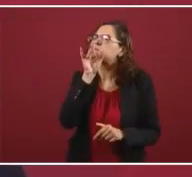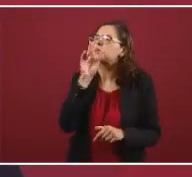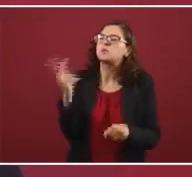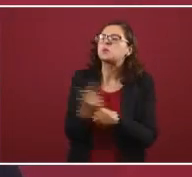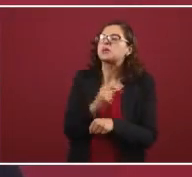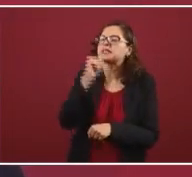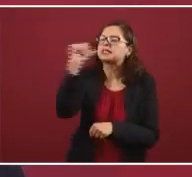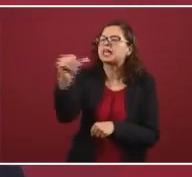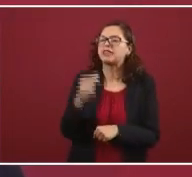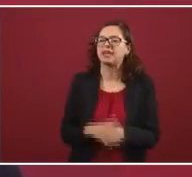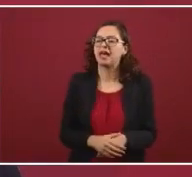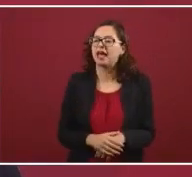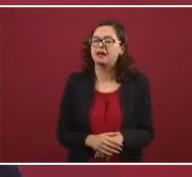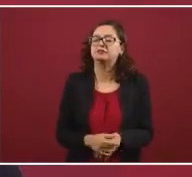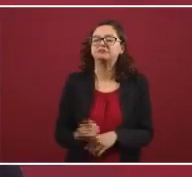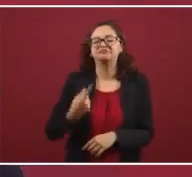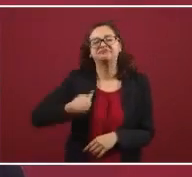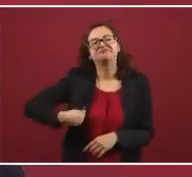el control